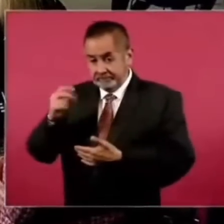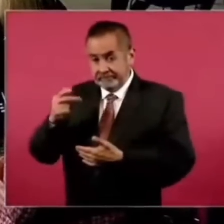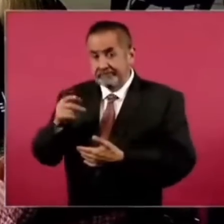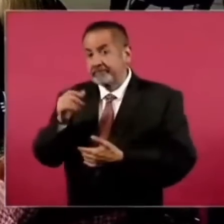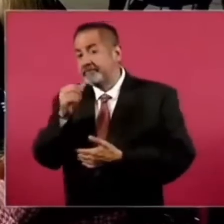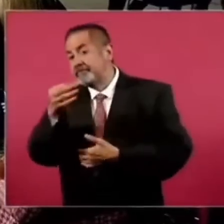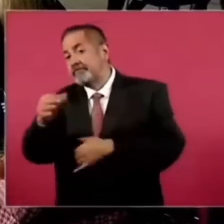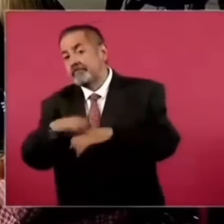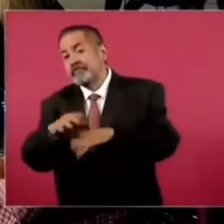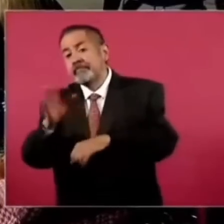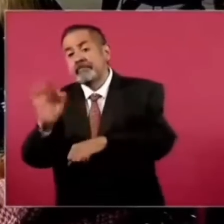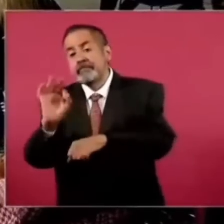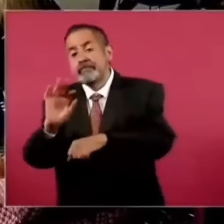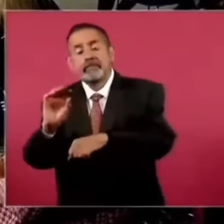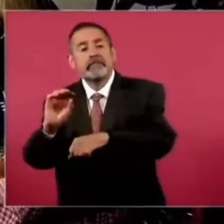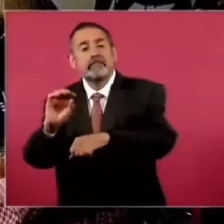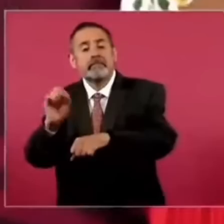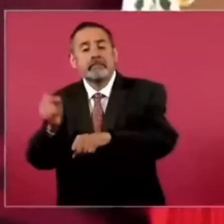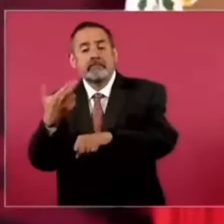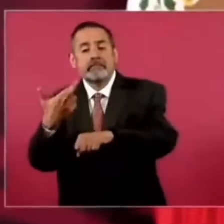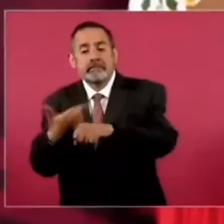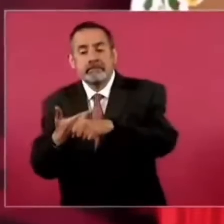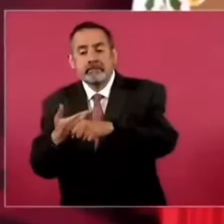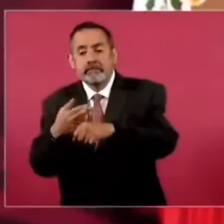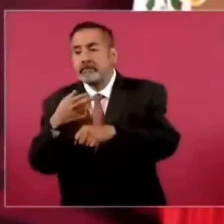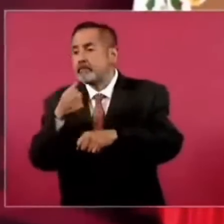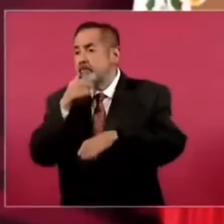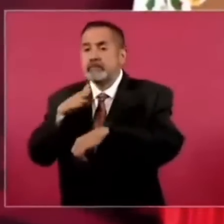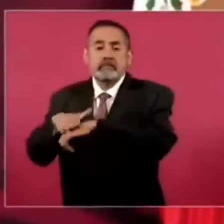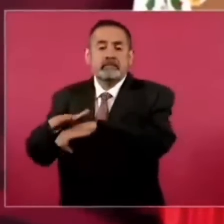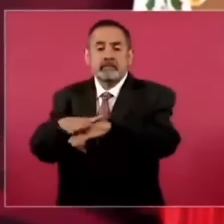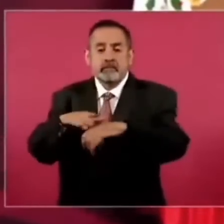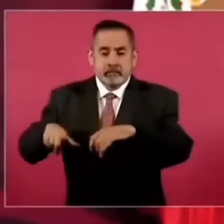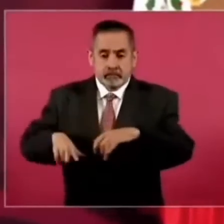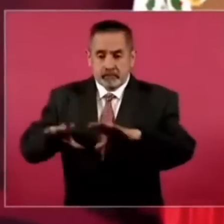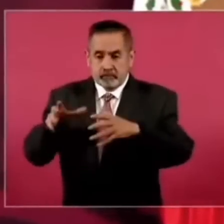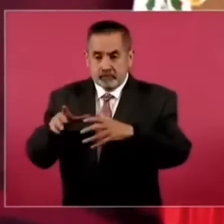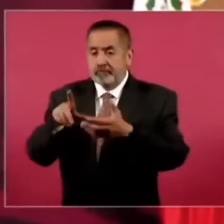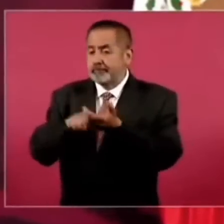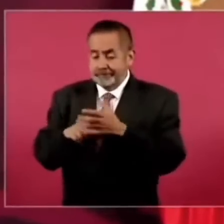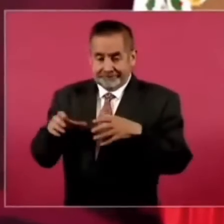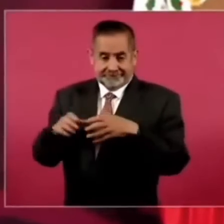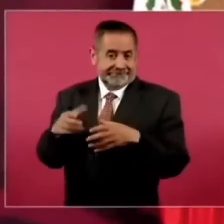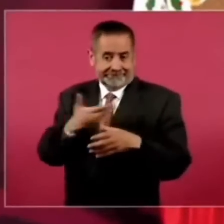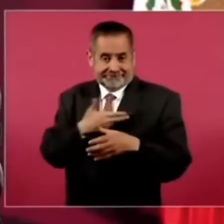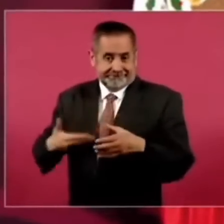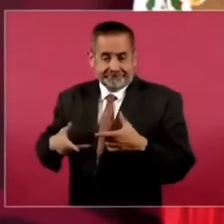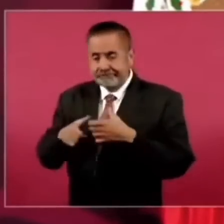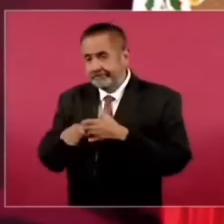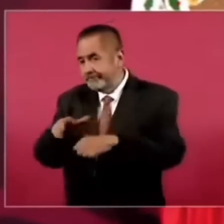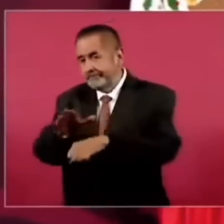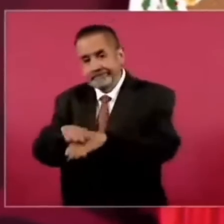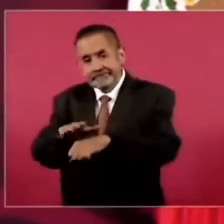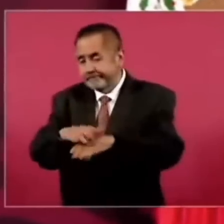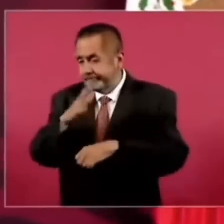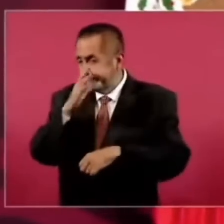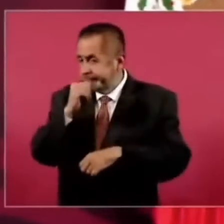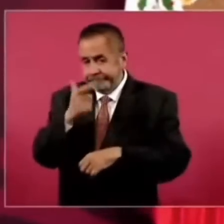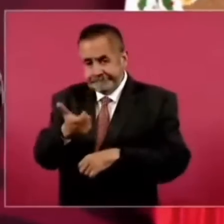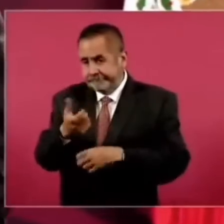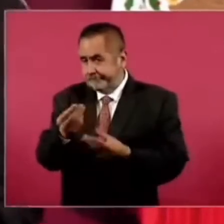a una secretaría o a todo el gobierno que tiene que ver con el Ejecutivo de que el techo financiero,